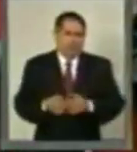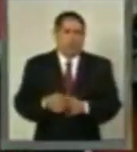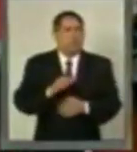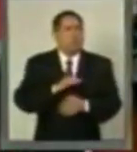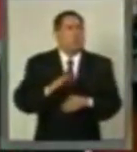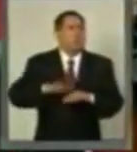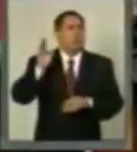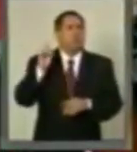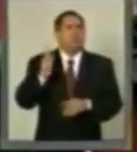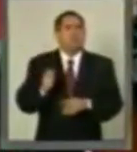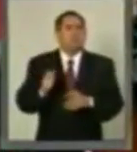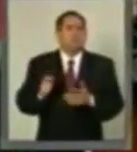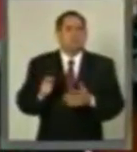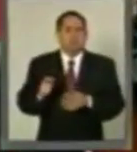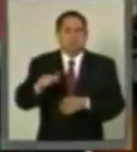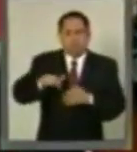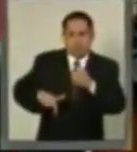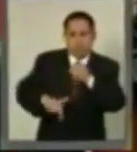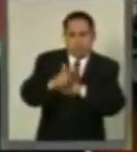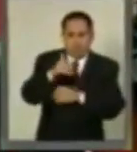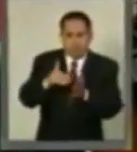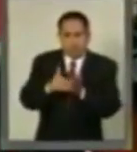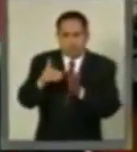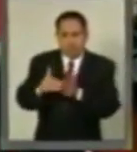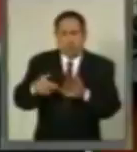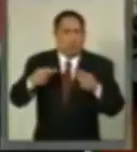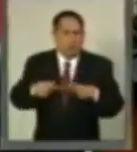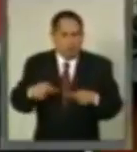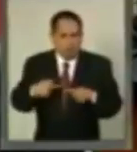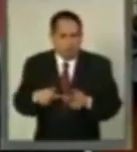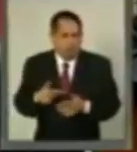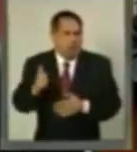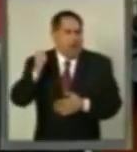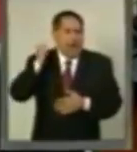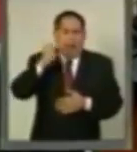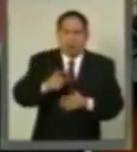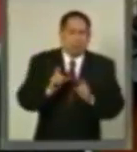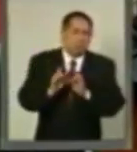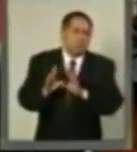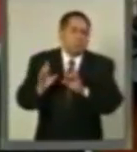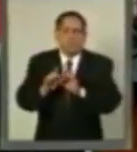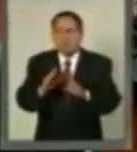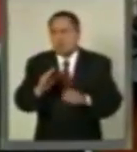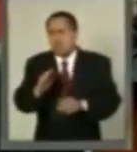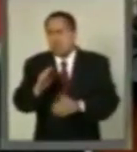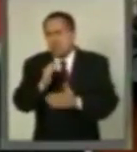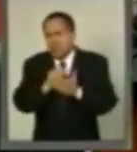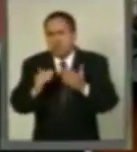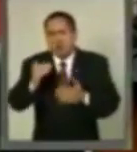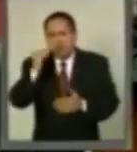de 12 millones de personas que de alguna manera resultaron afectadas,